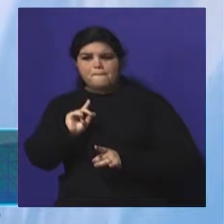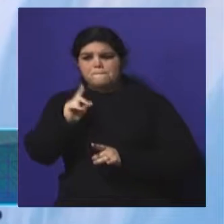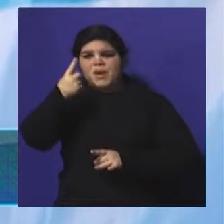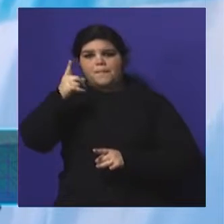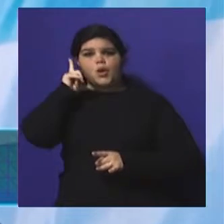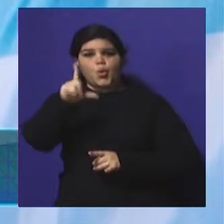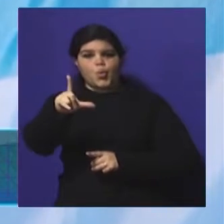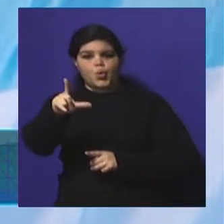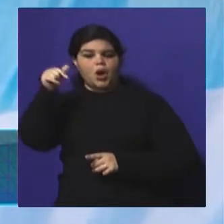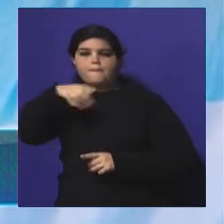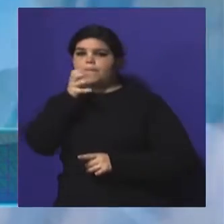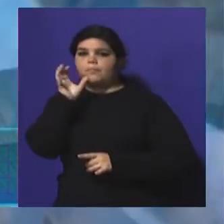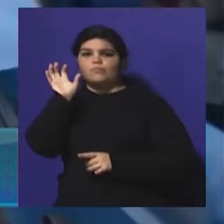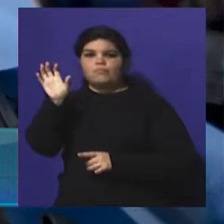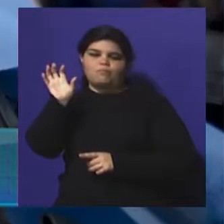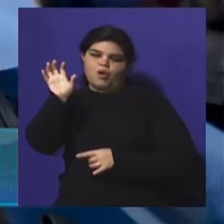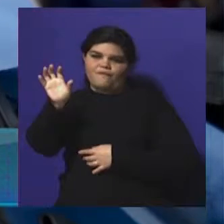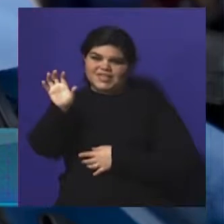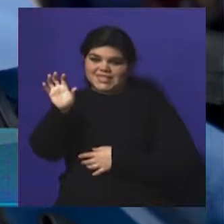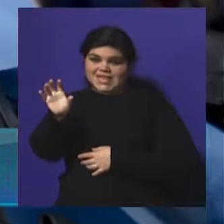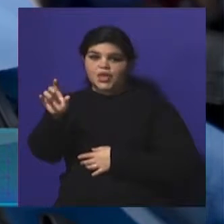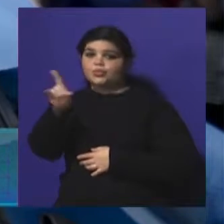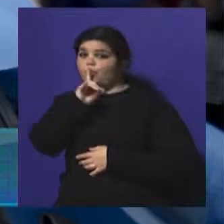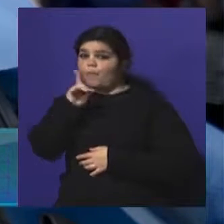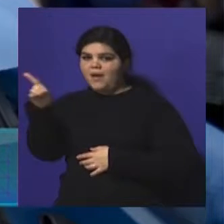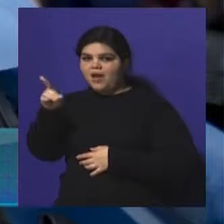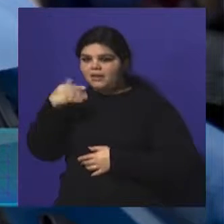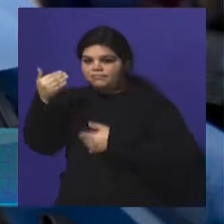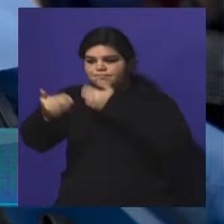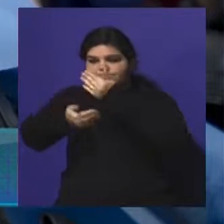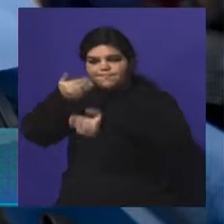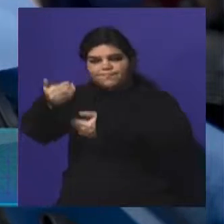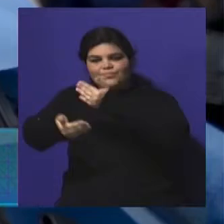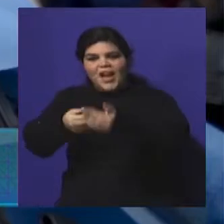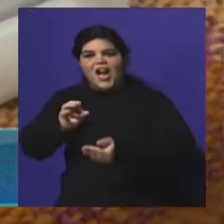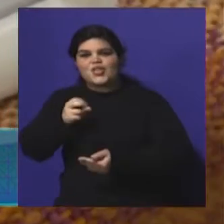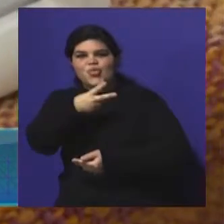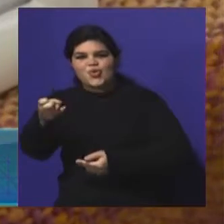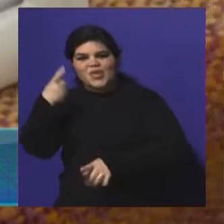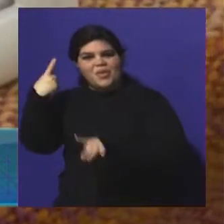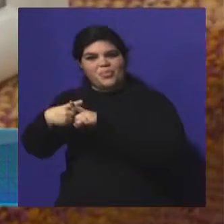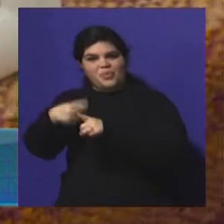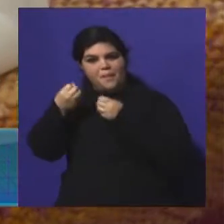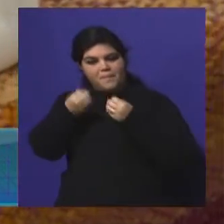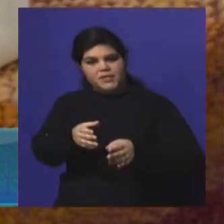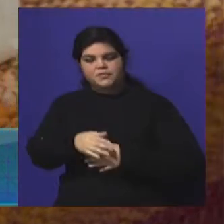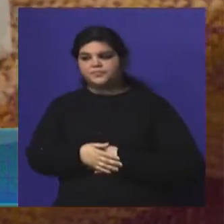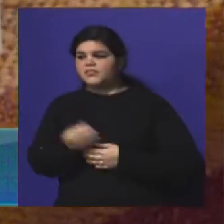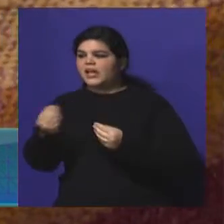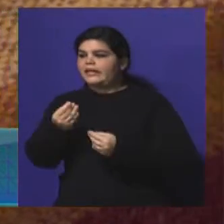la provincia de Tucumán comenzó. Entró en clima, digamos, exacto, ¿no? Exacto, con el clima del Bicentenario. Bien, ¿y con qué te